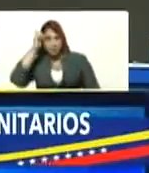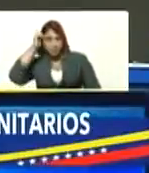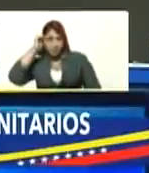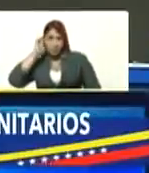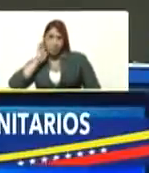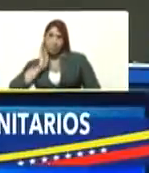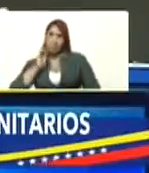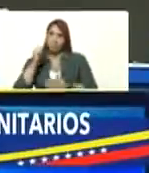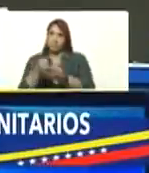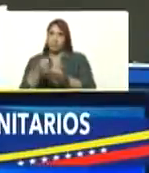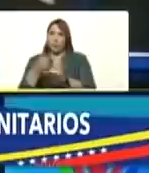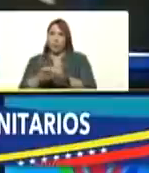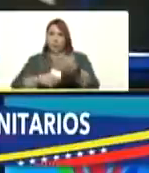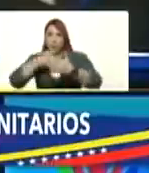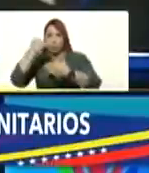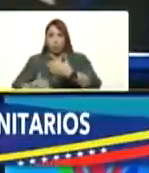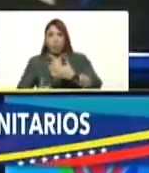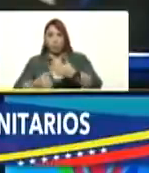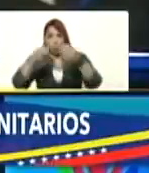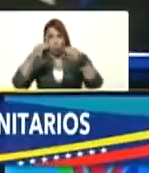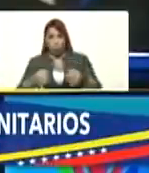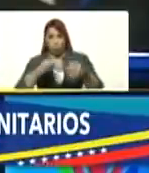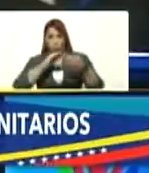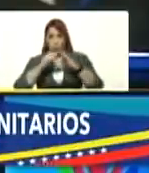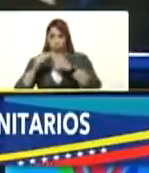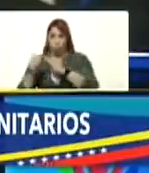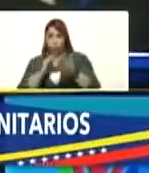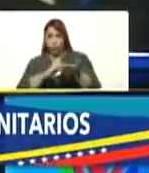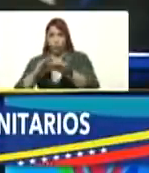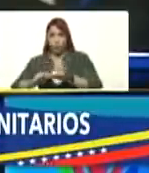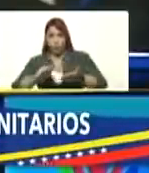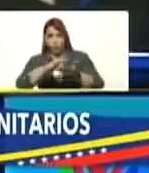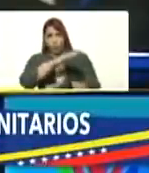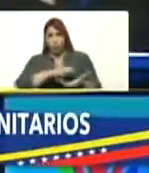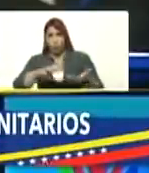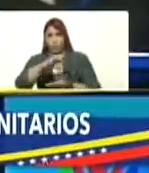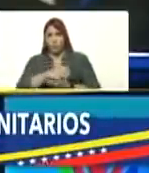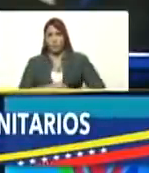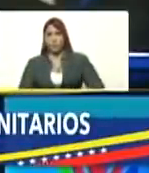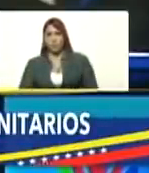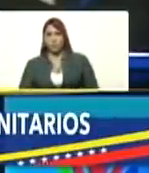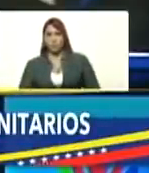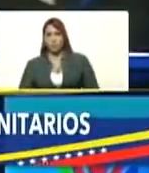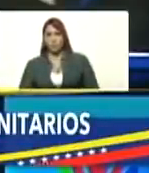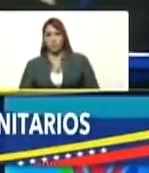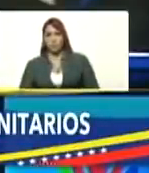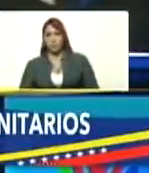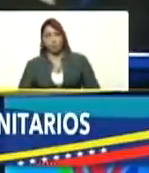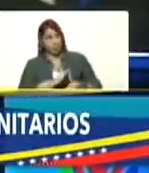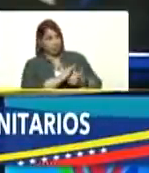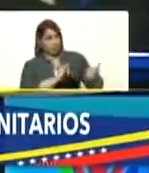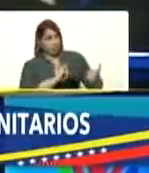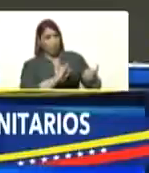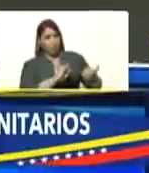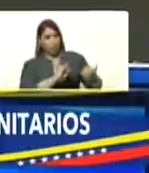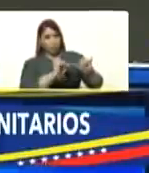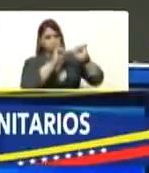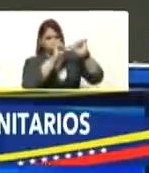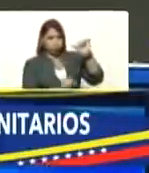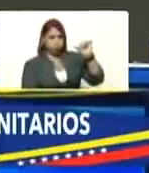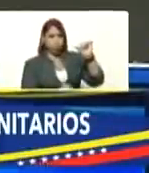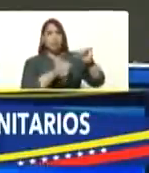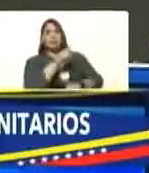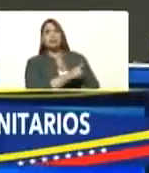financiar proyectos concretos de la comunidad para la solución de problemas. Por así ejemplo, debe ser. Ya yo tengo cargado aquí, por mencionarle un ejemplo,